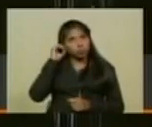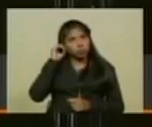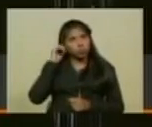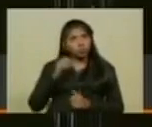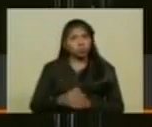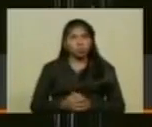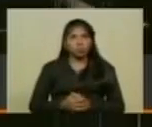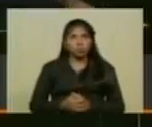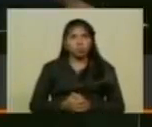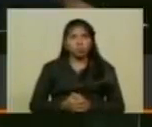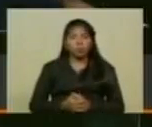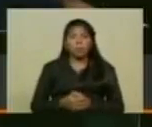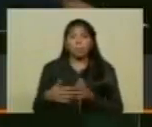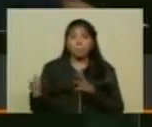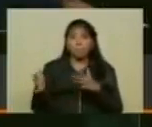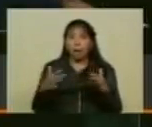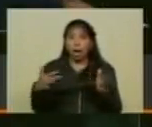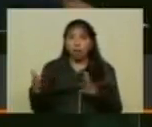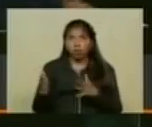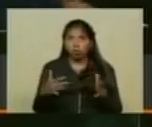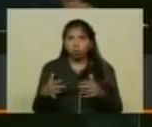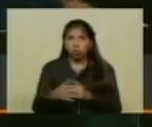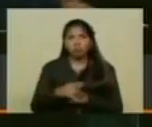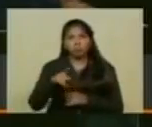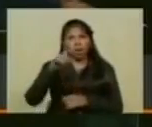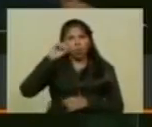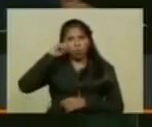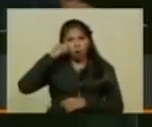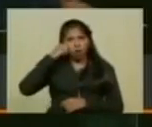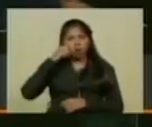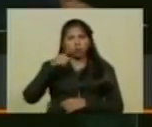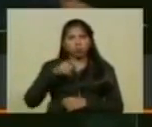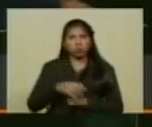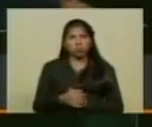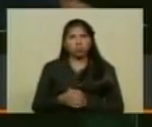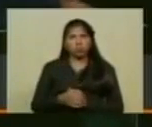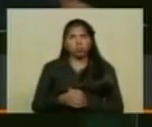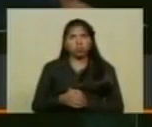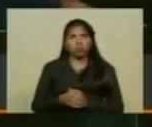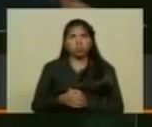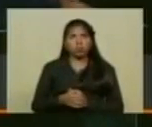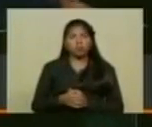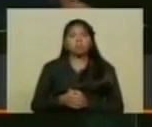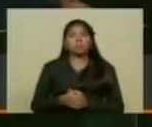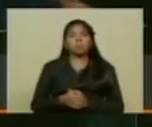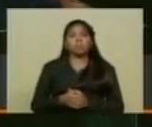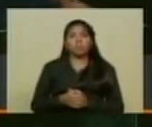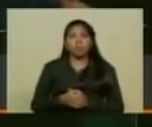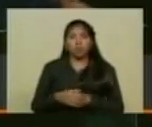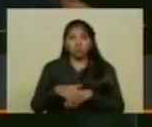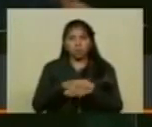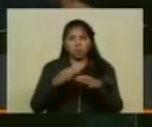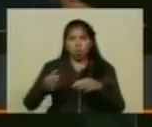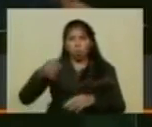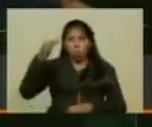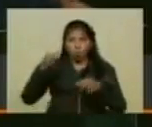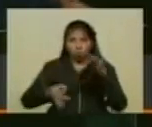Y finales de marzo, hay que recordarlo, el Tribunal Supremo de Justicia sacó unas